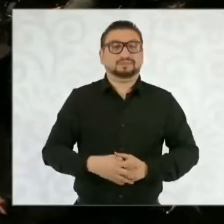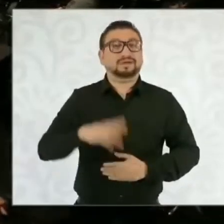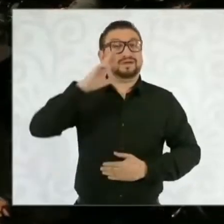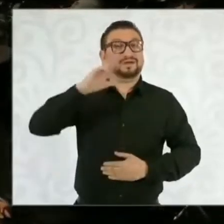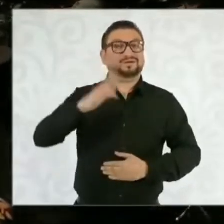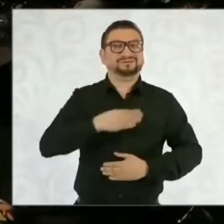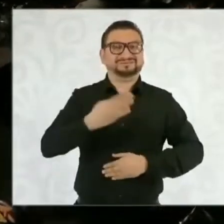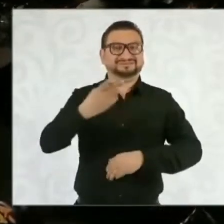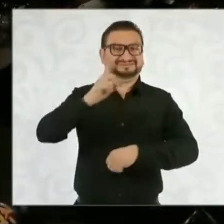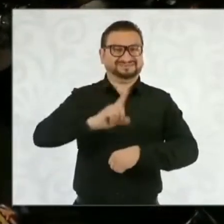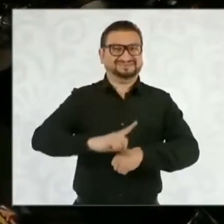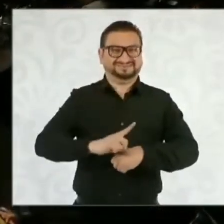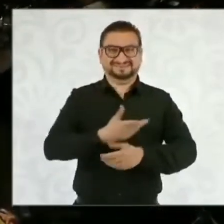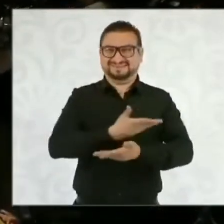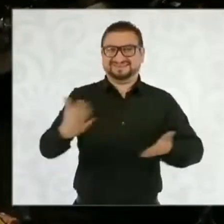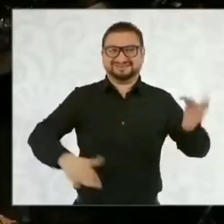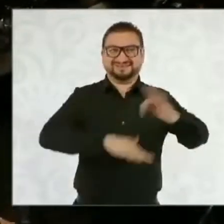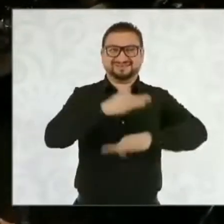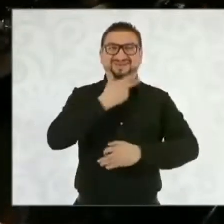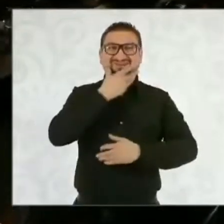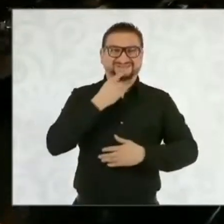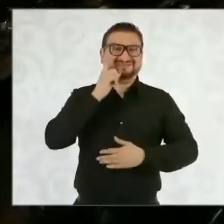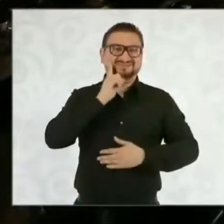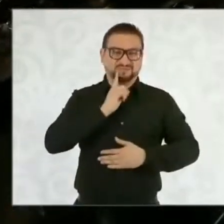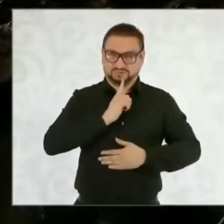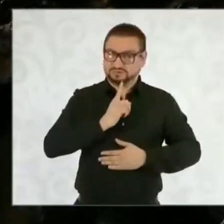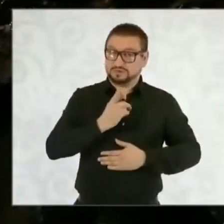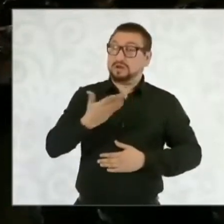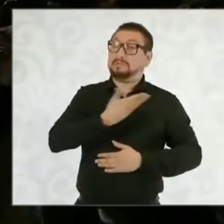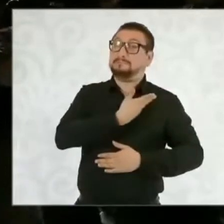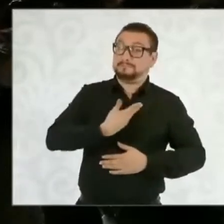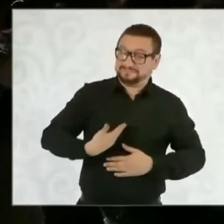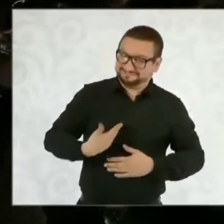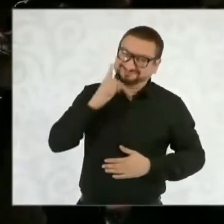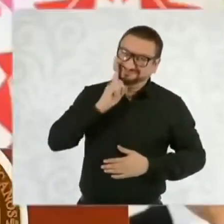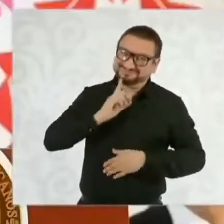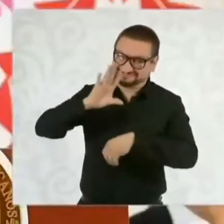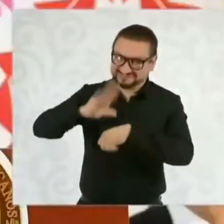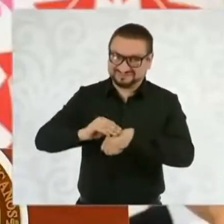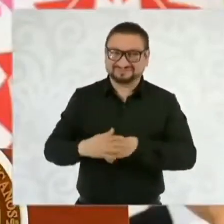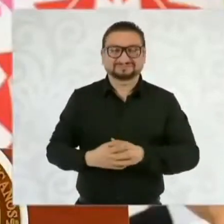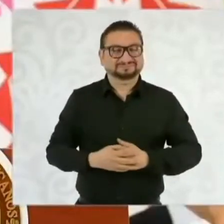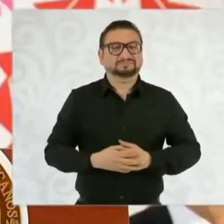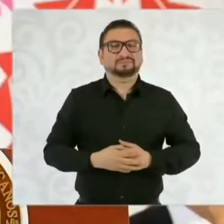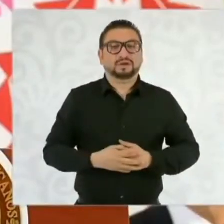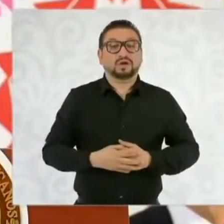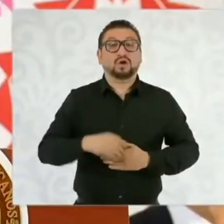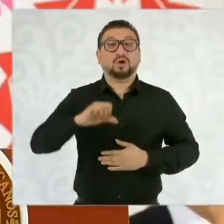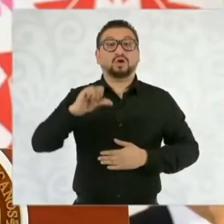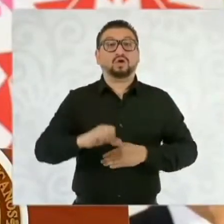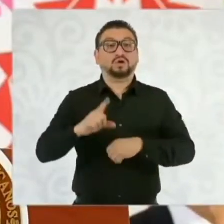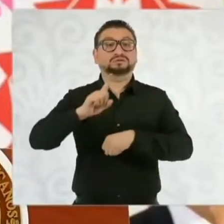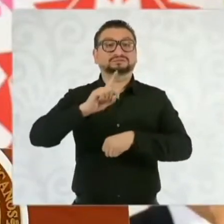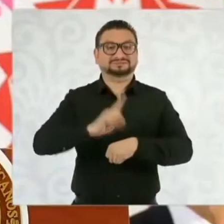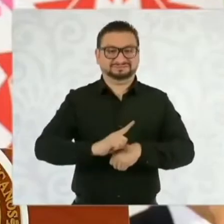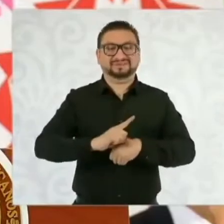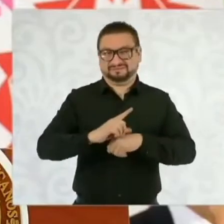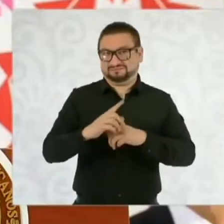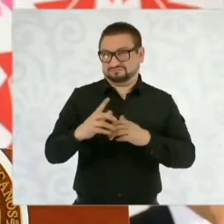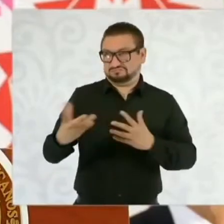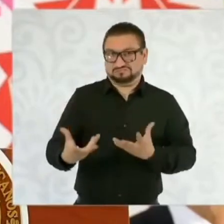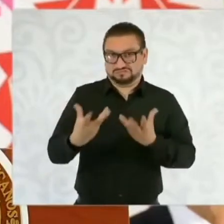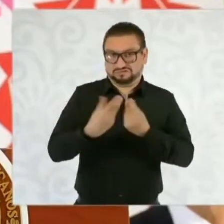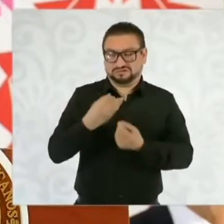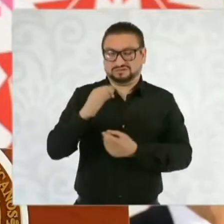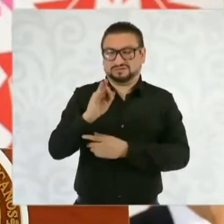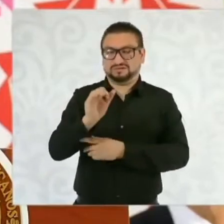Hola, muy buenos días a todas y todos. Con su permiso, Presidenta. El día de hoy, en compañía